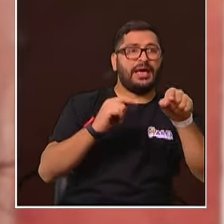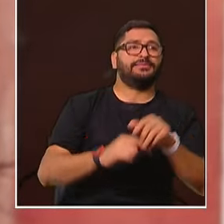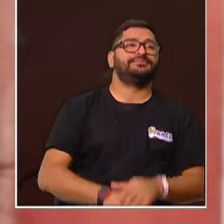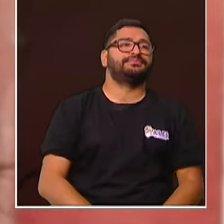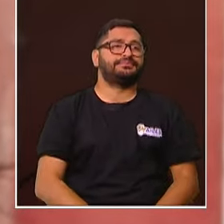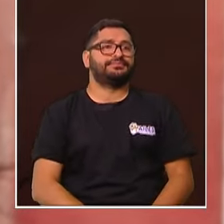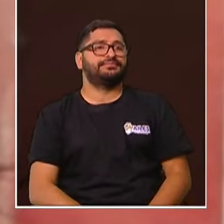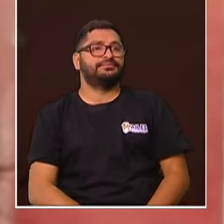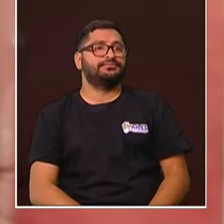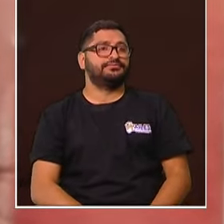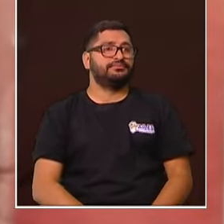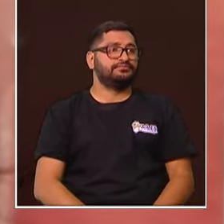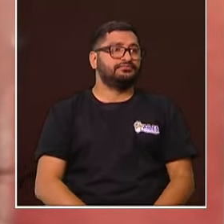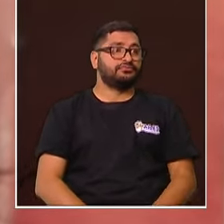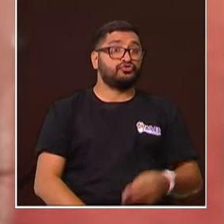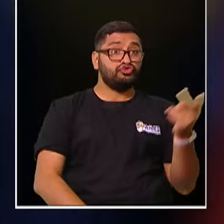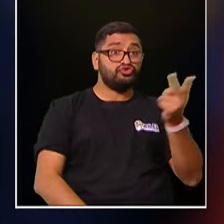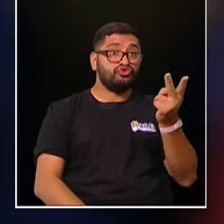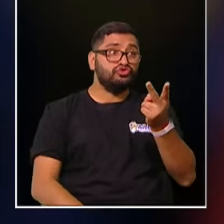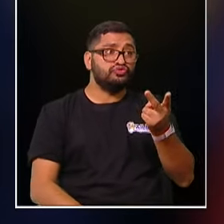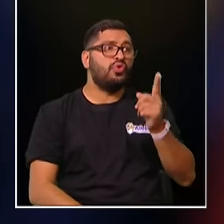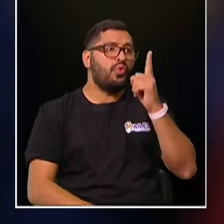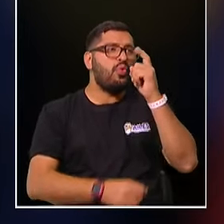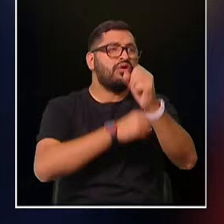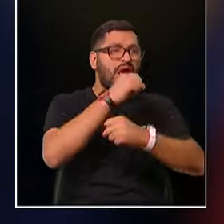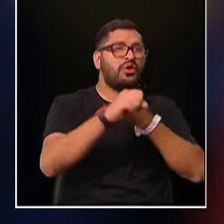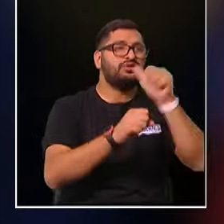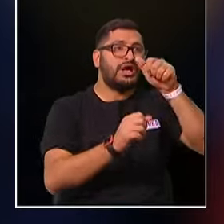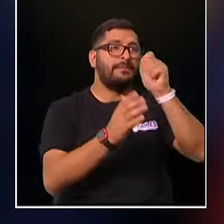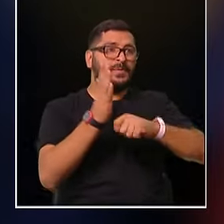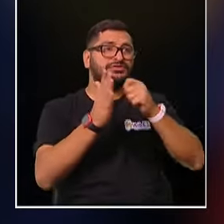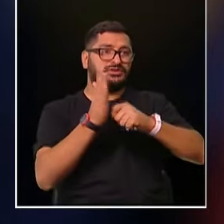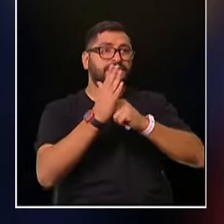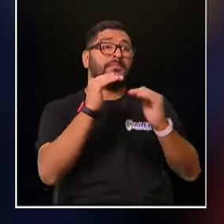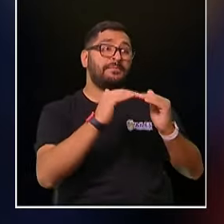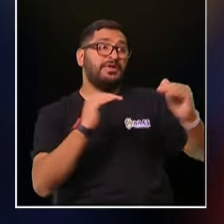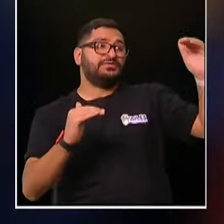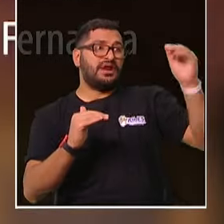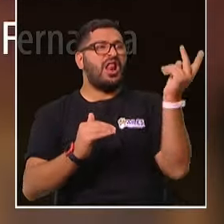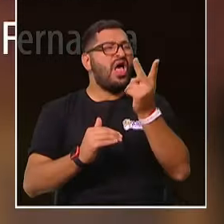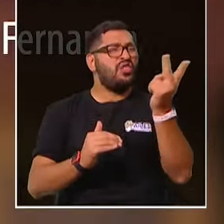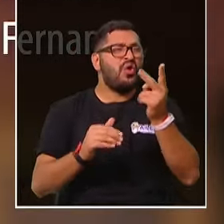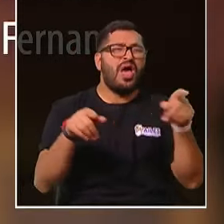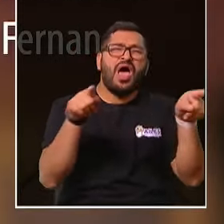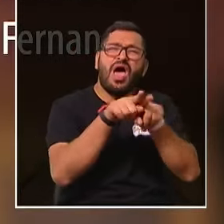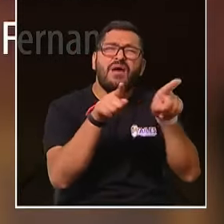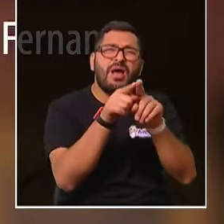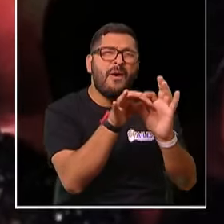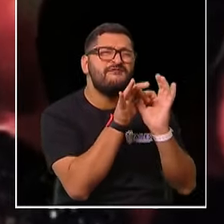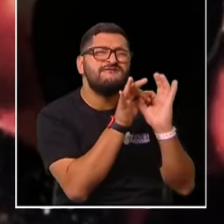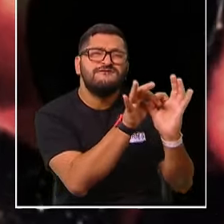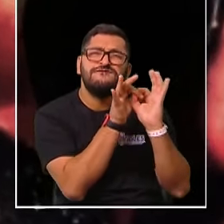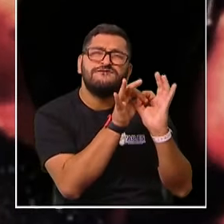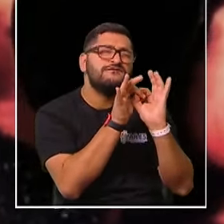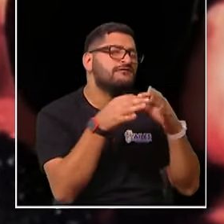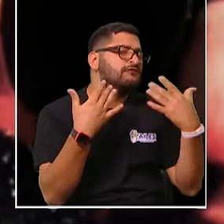Rocío y Fernanda tienen 1 año 6 meses de diferencia. Siempre han sido muy hermanables, siempre andaban para todos lados